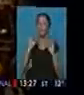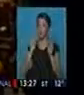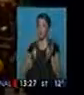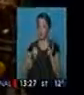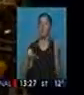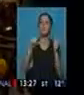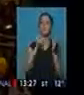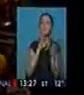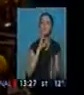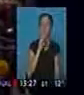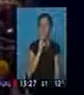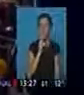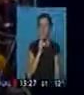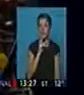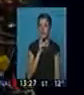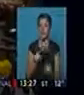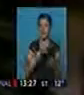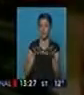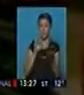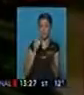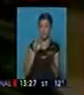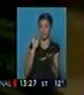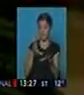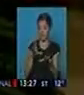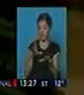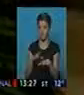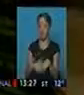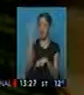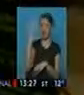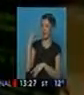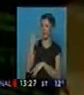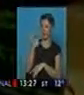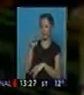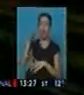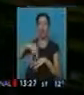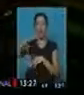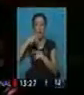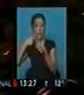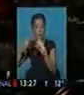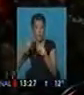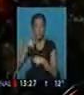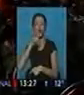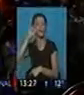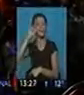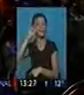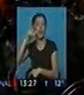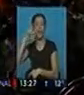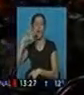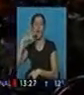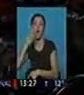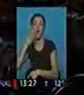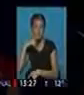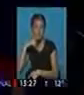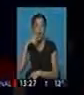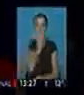Israel responde a un atentado. Luego del ataque a un centro comercial en Tel Aviv, el gobierno de Netanyahu impide